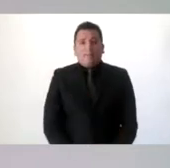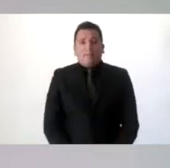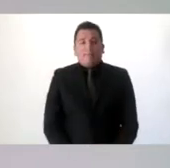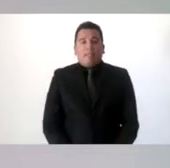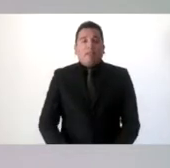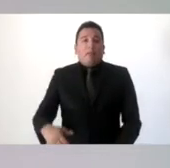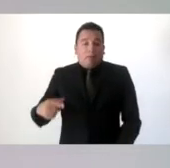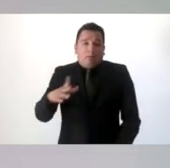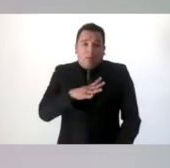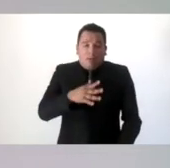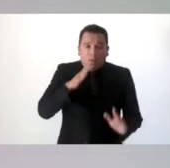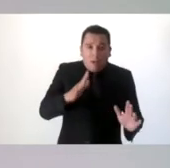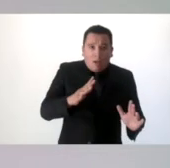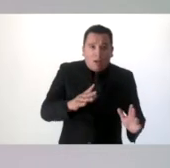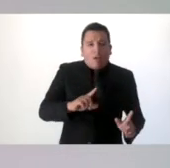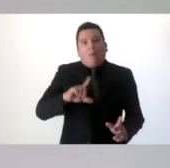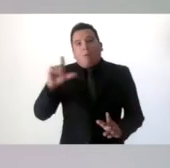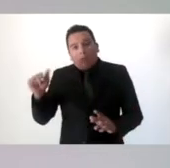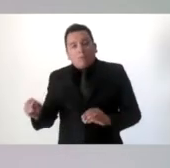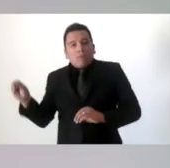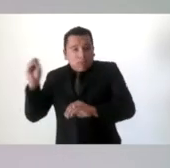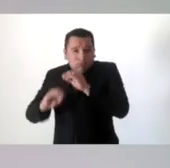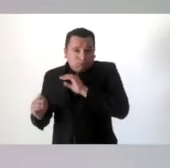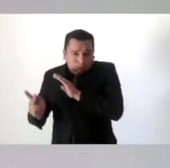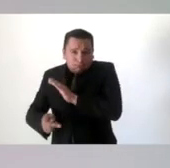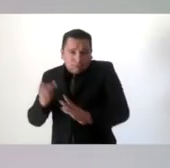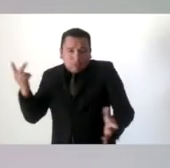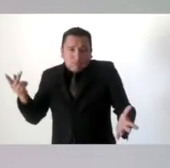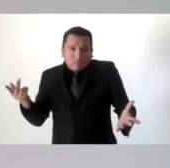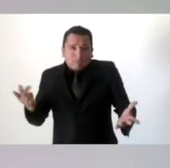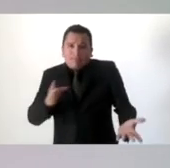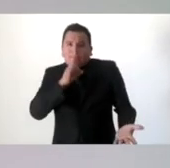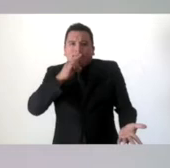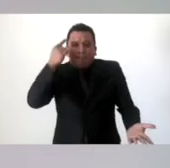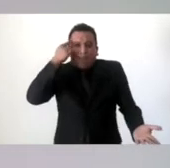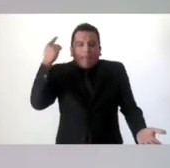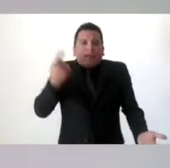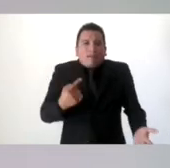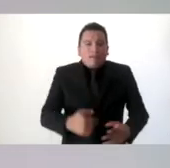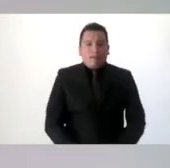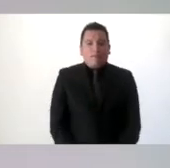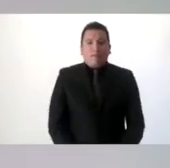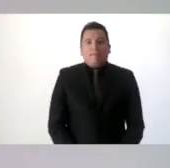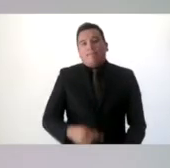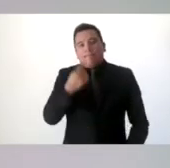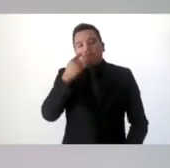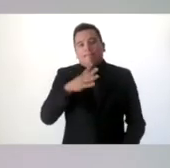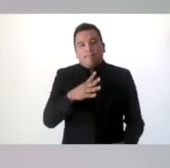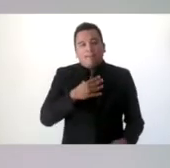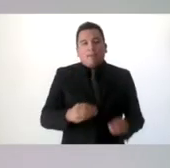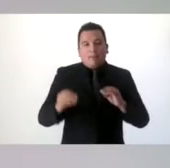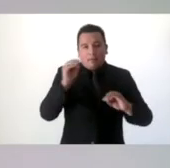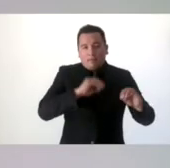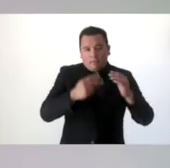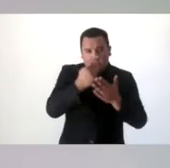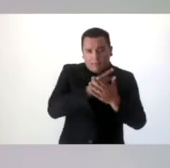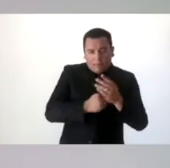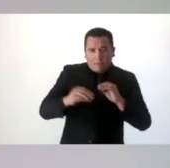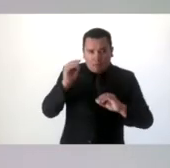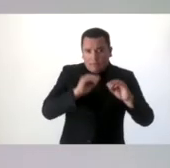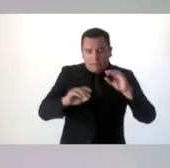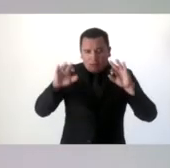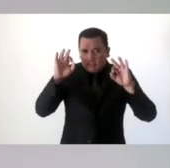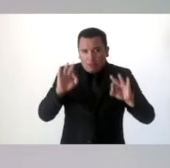si ya existe, ¿para qué lo creas? Claro. ¿No? Entonces, la verdad es que sí ya existen buenos sistemas de votación electrónica, principalmente en